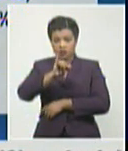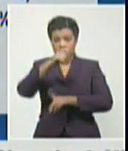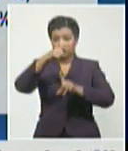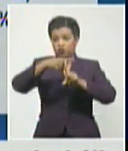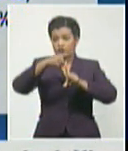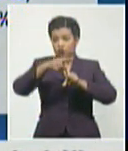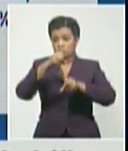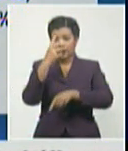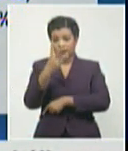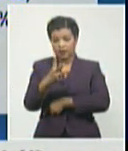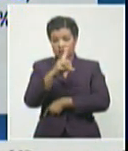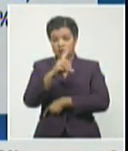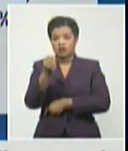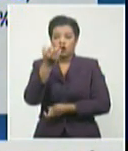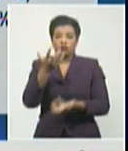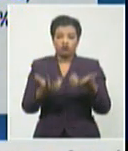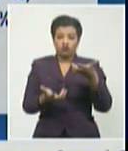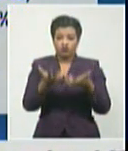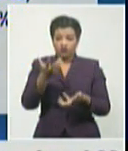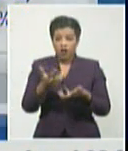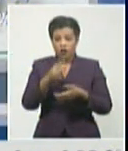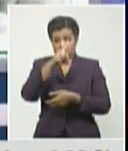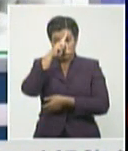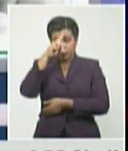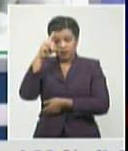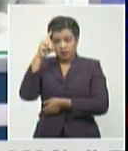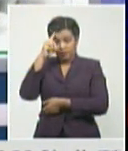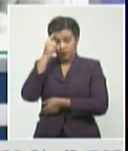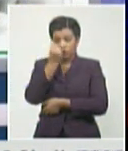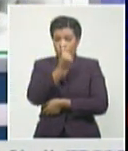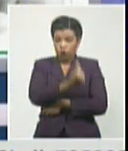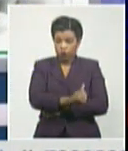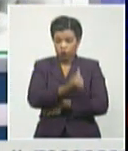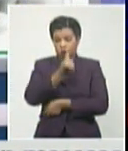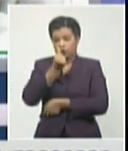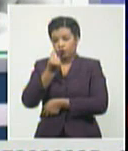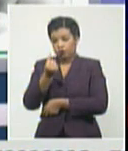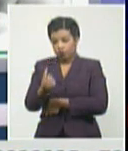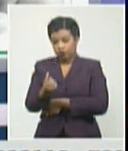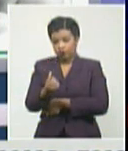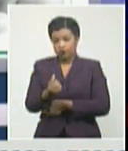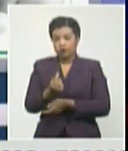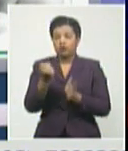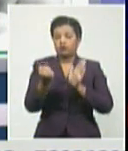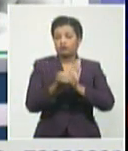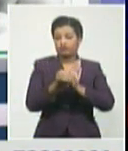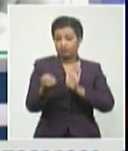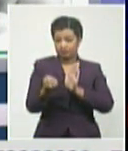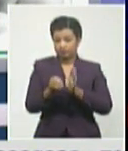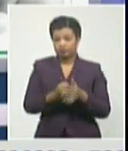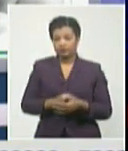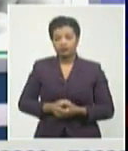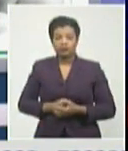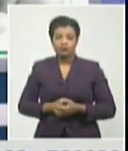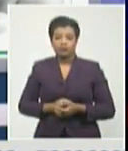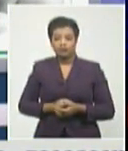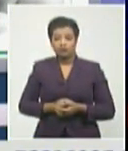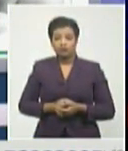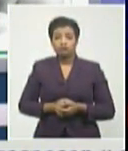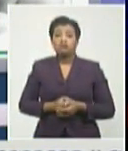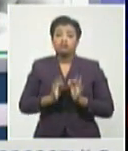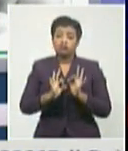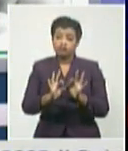y cienfuegos y sancti spíritus con un caso cada uno confirmado en esta jornada ha sido el resumen